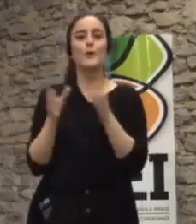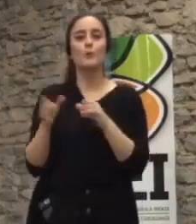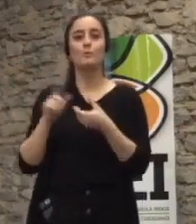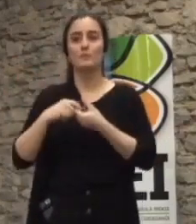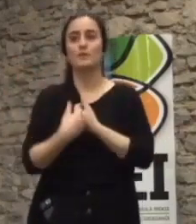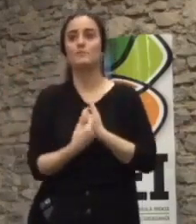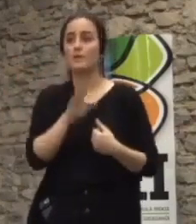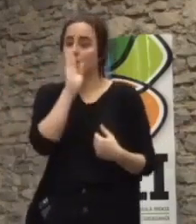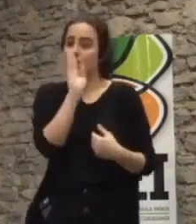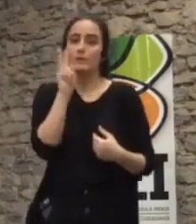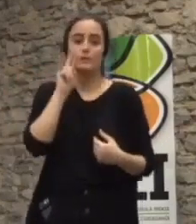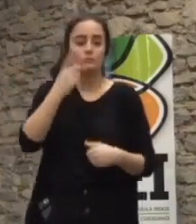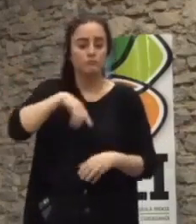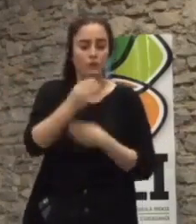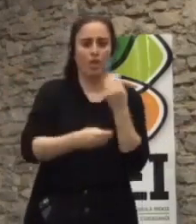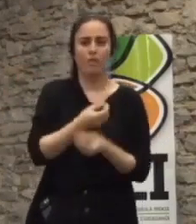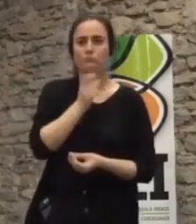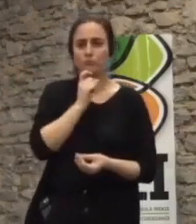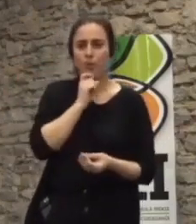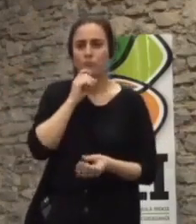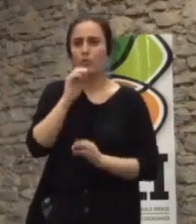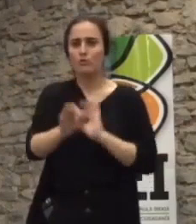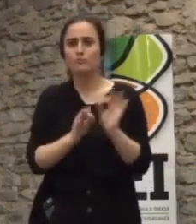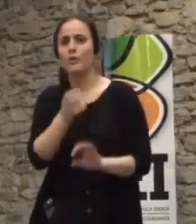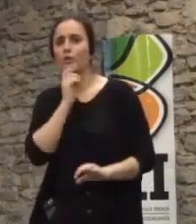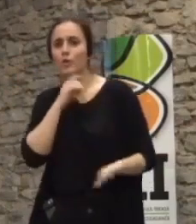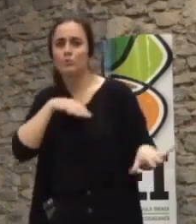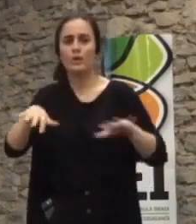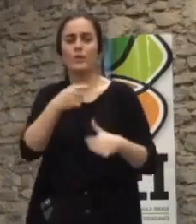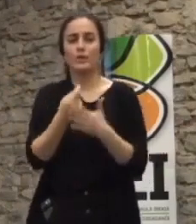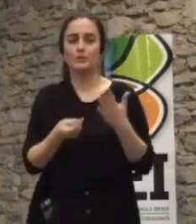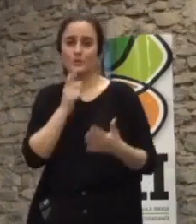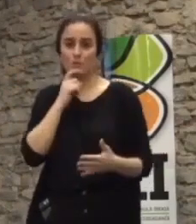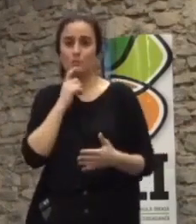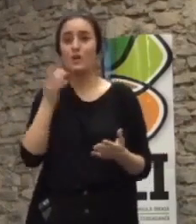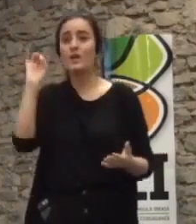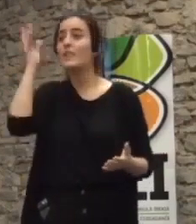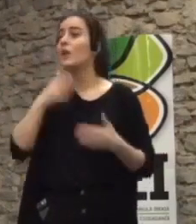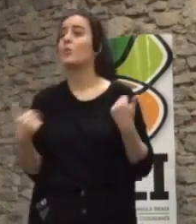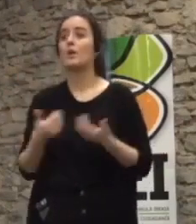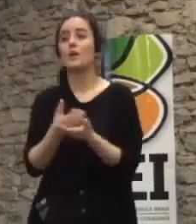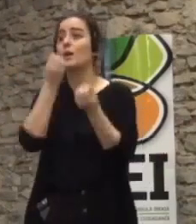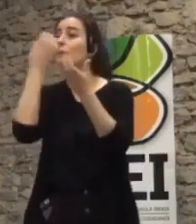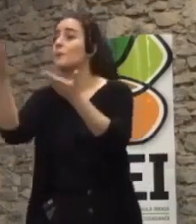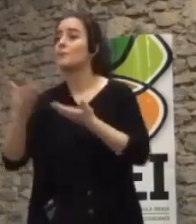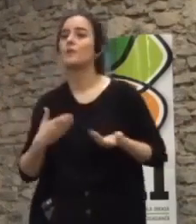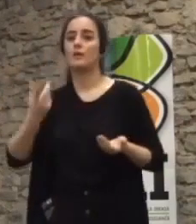y ver de primera mano qué hacemos, cómo funcionan estas discusiones, cómo diseñamos acciones. Cualquier idea es bienvenida y siempre